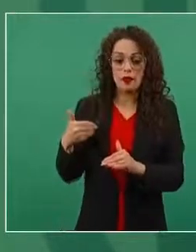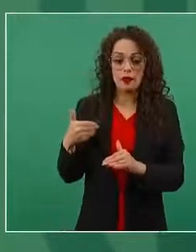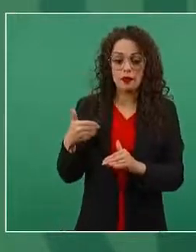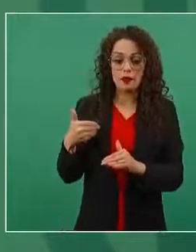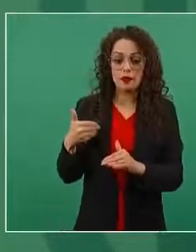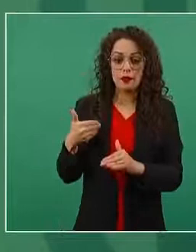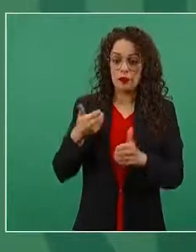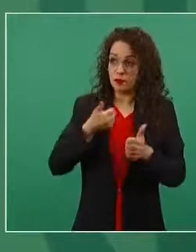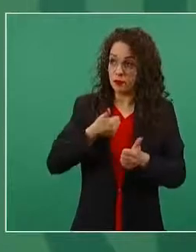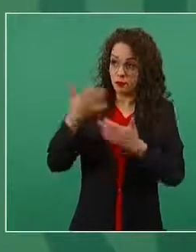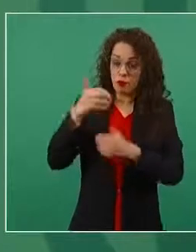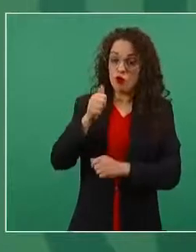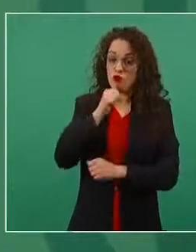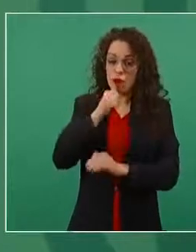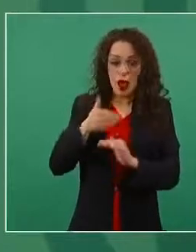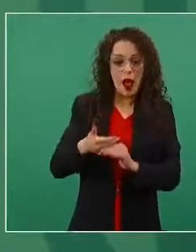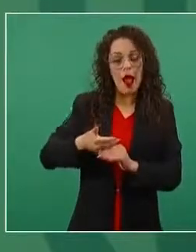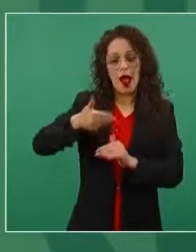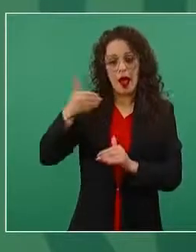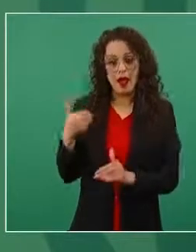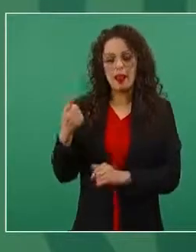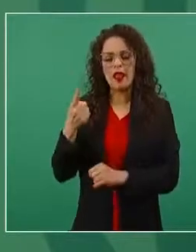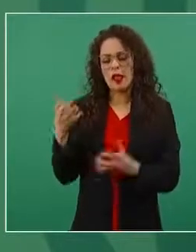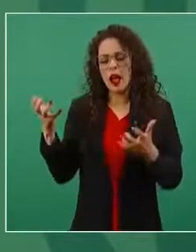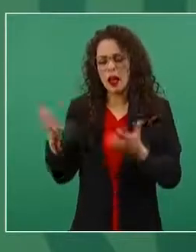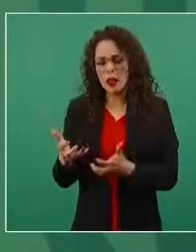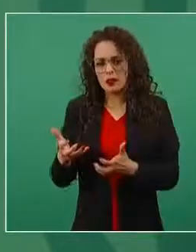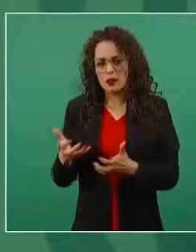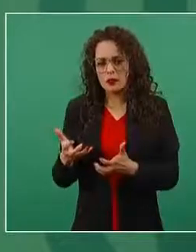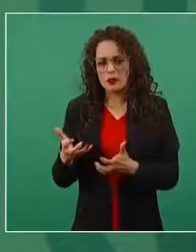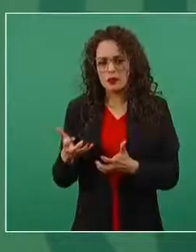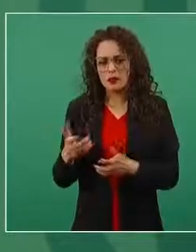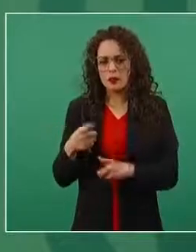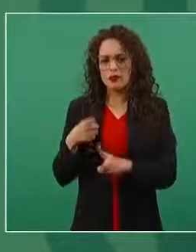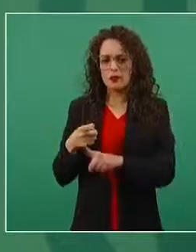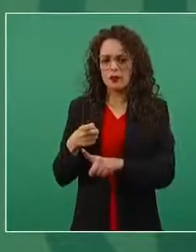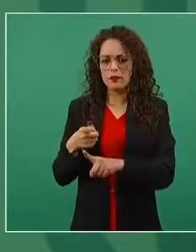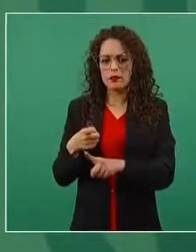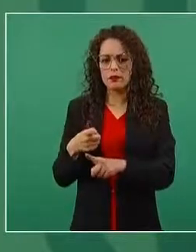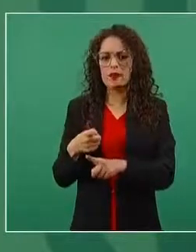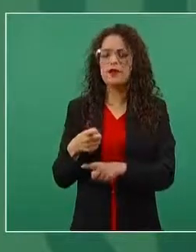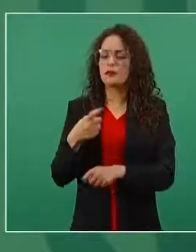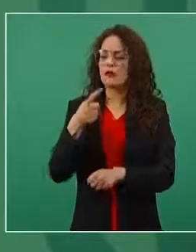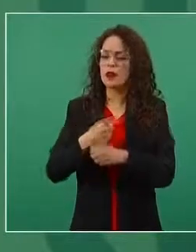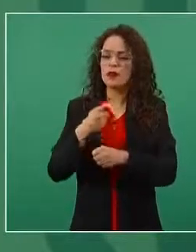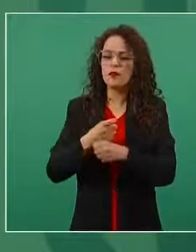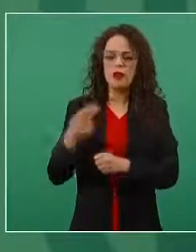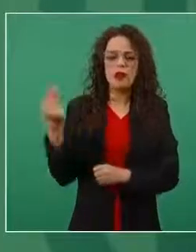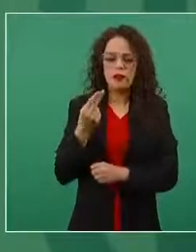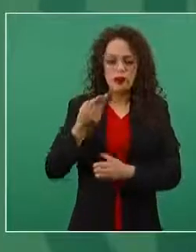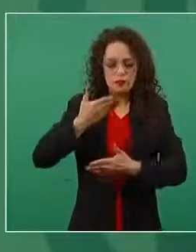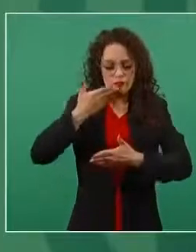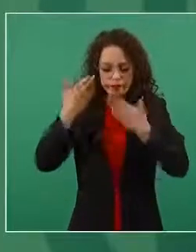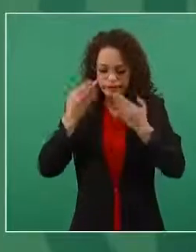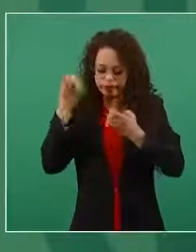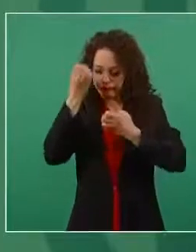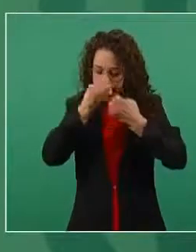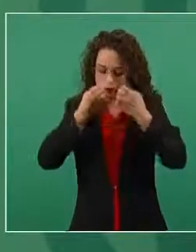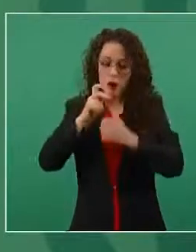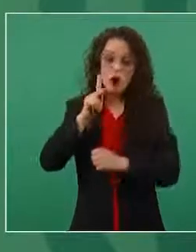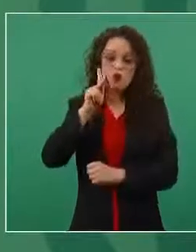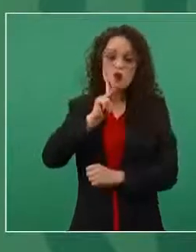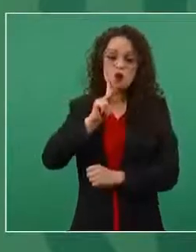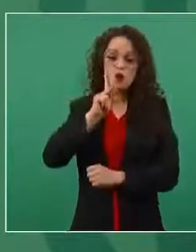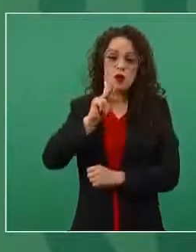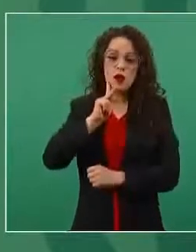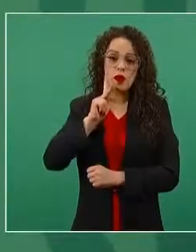esos envíos se están practicando o llevando a cabo pruebas a la vacuna, porque no